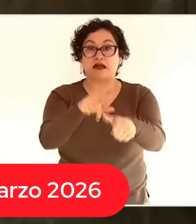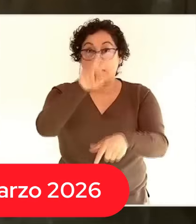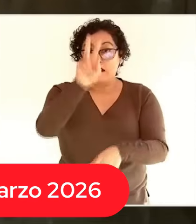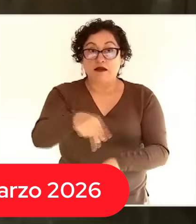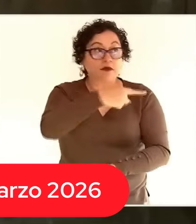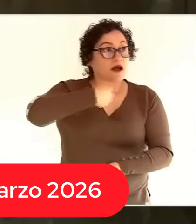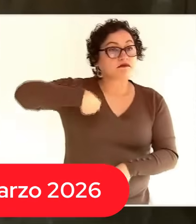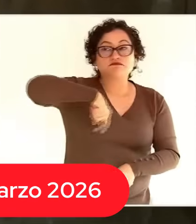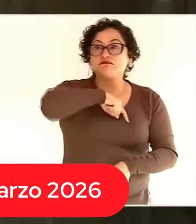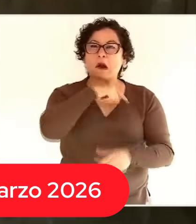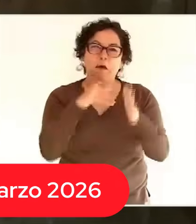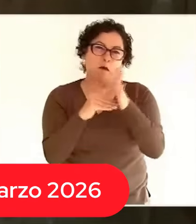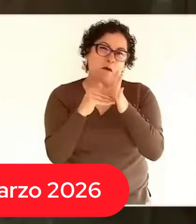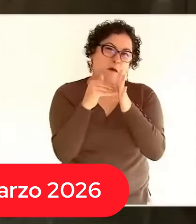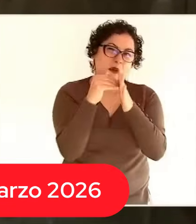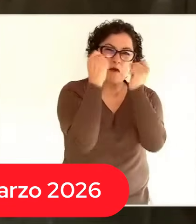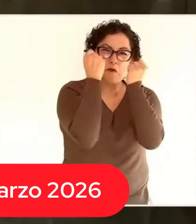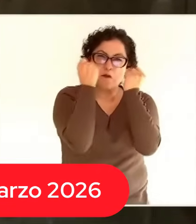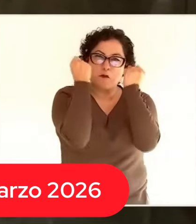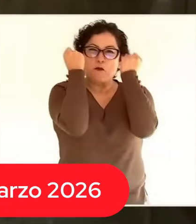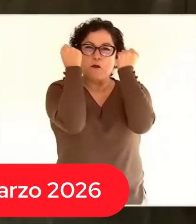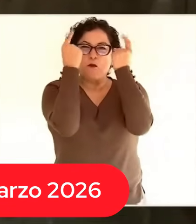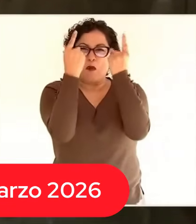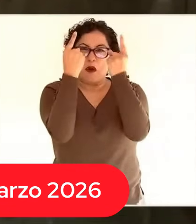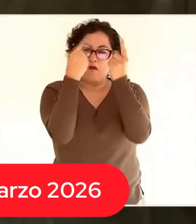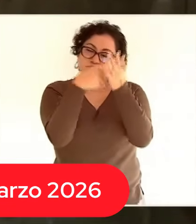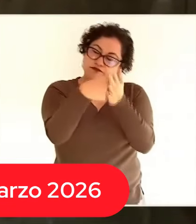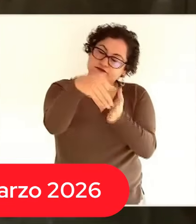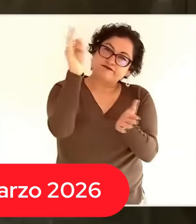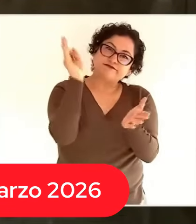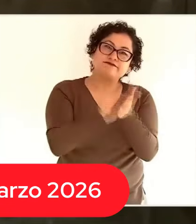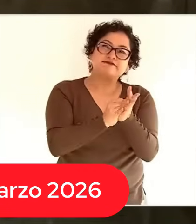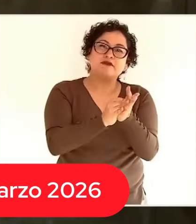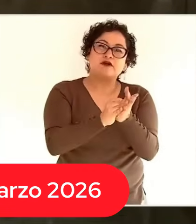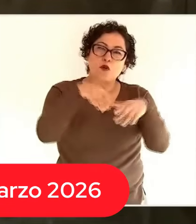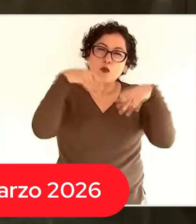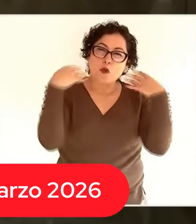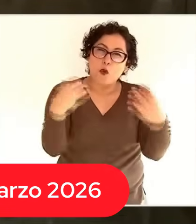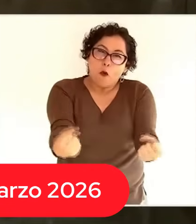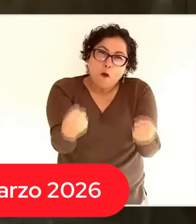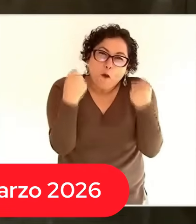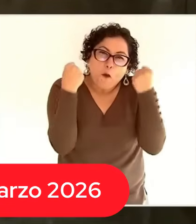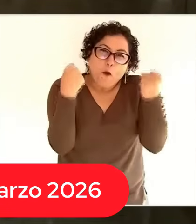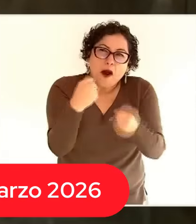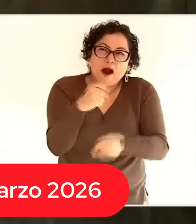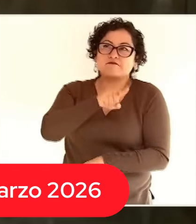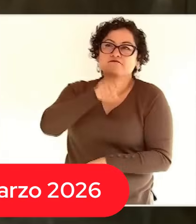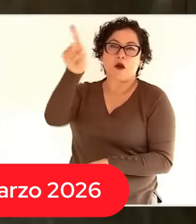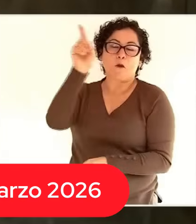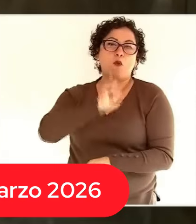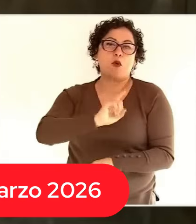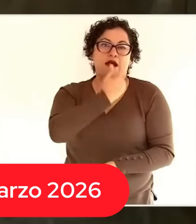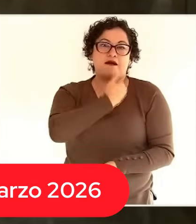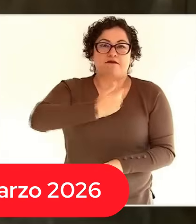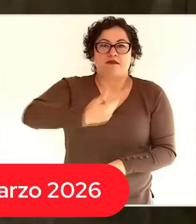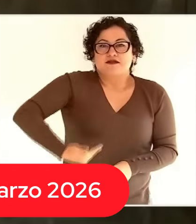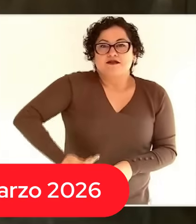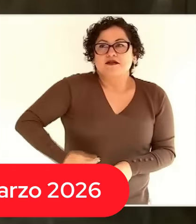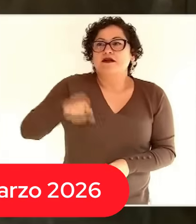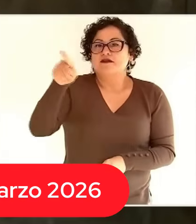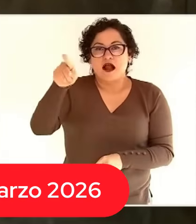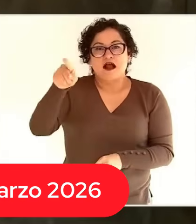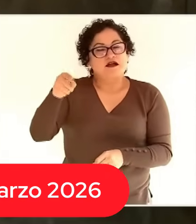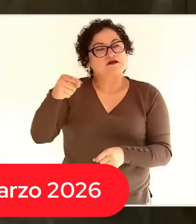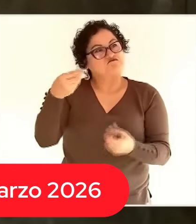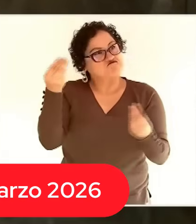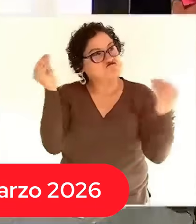la valentía, inteligencia y fortaleza de nuestra presidenta Claudia Sheinbaum al defender nuestra